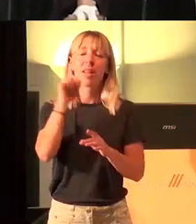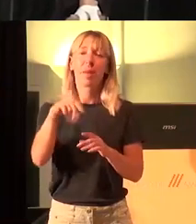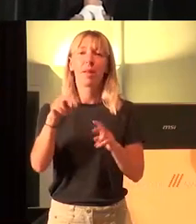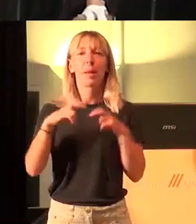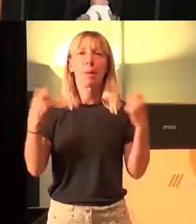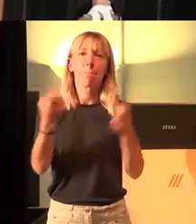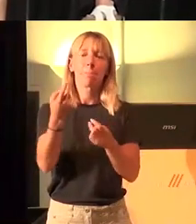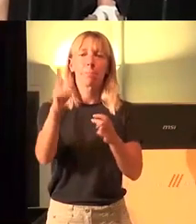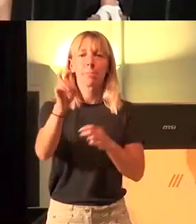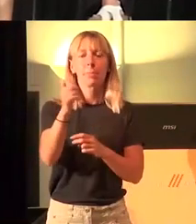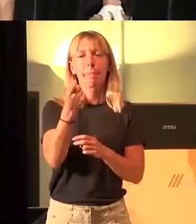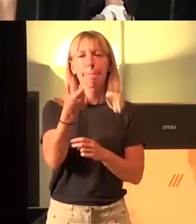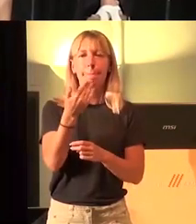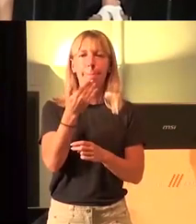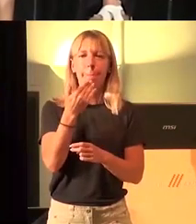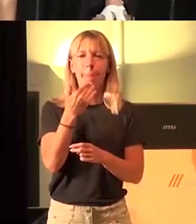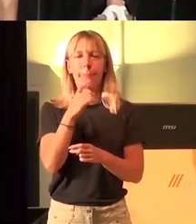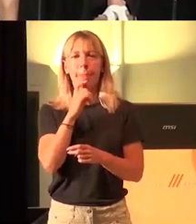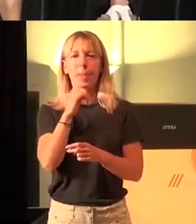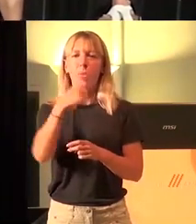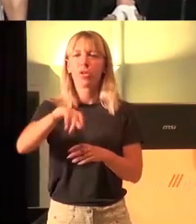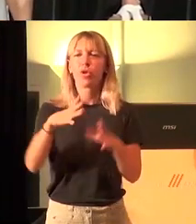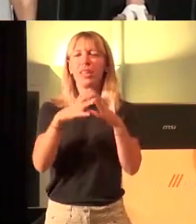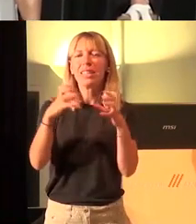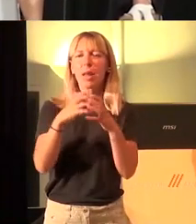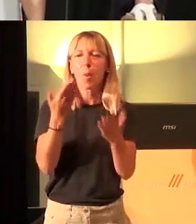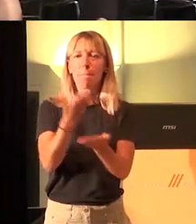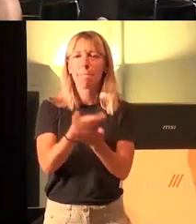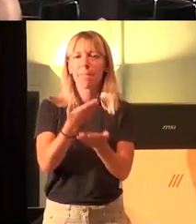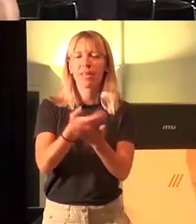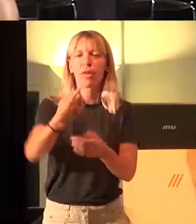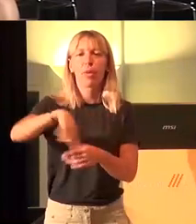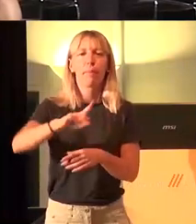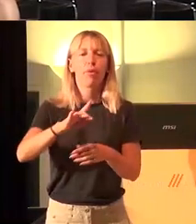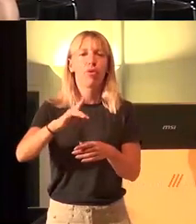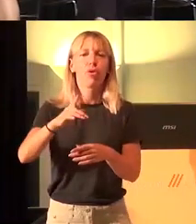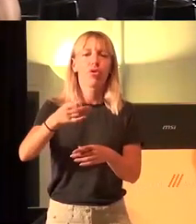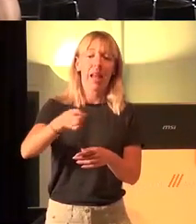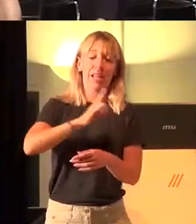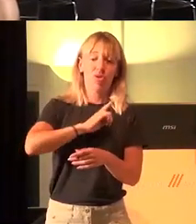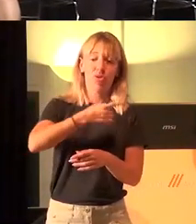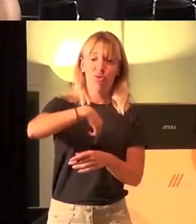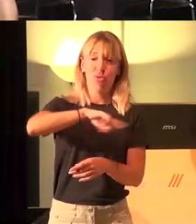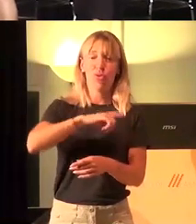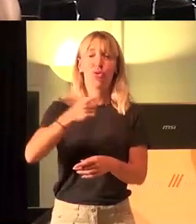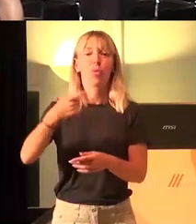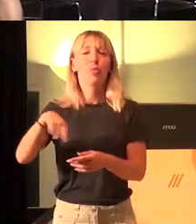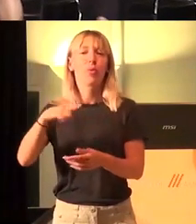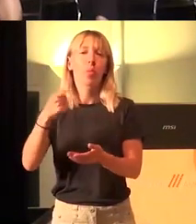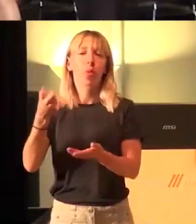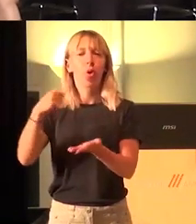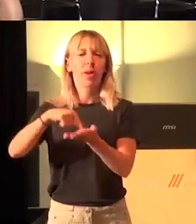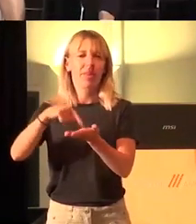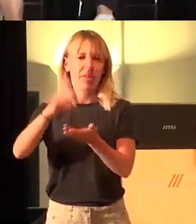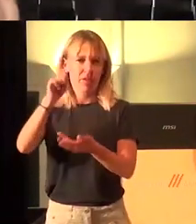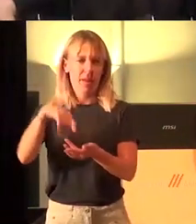sirviese un poco como vuestro deseo, vuestra petición, ¿no?, de vosotros hacia nosotros, vuestra reivindicación.